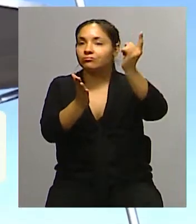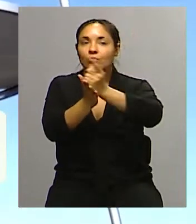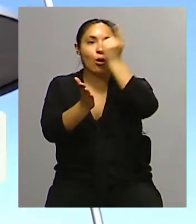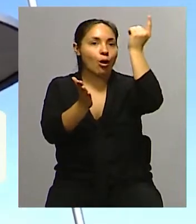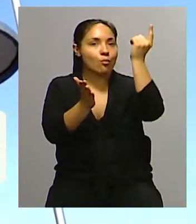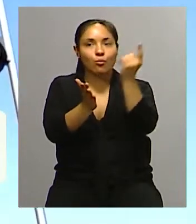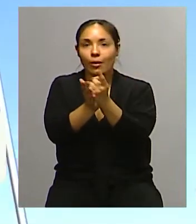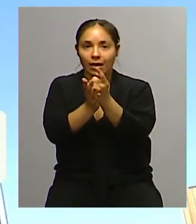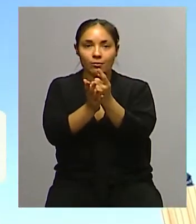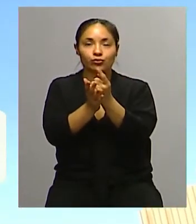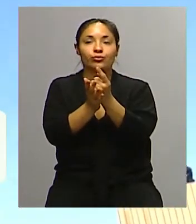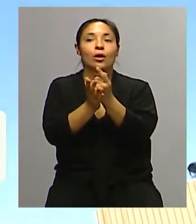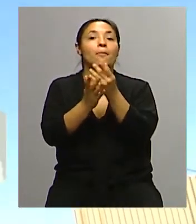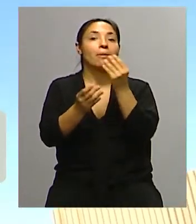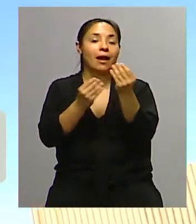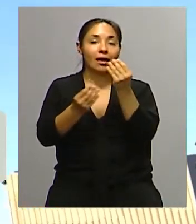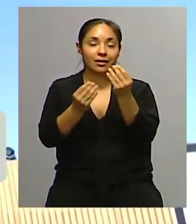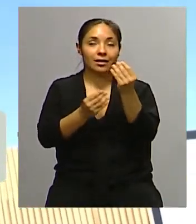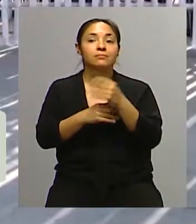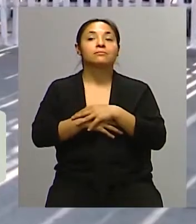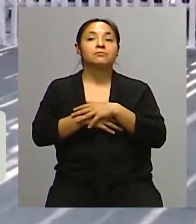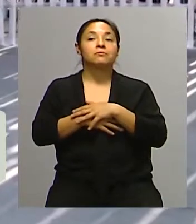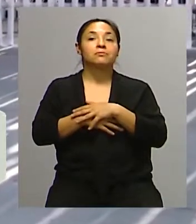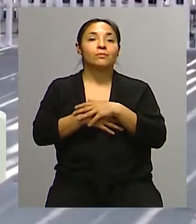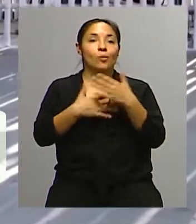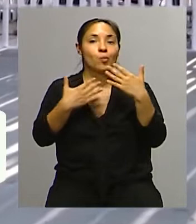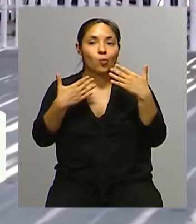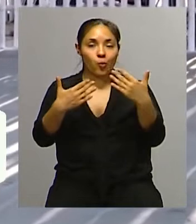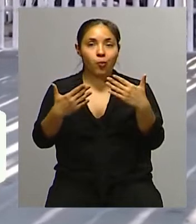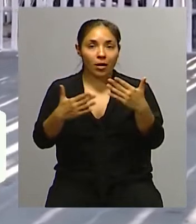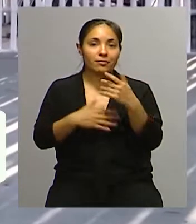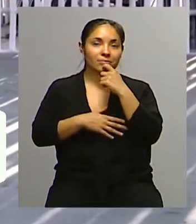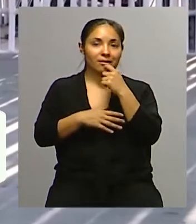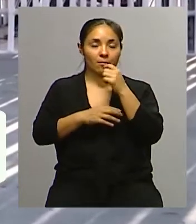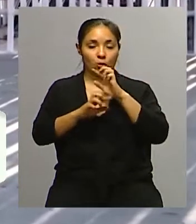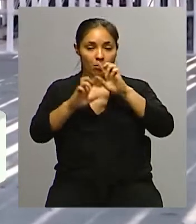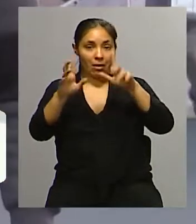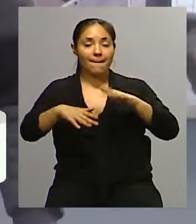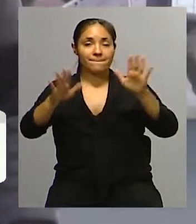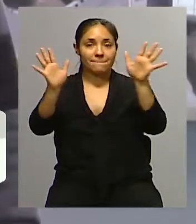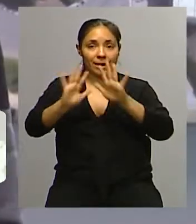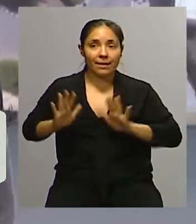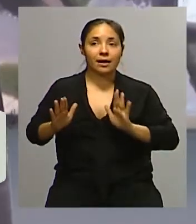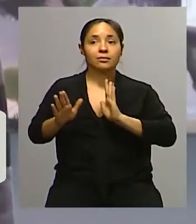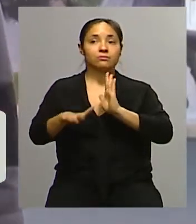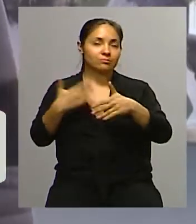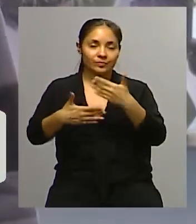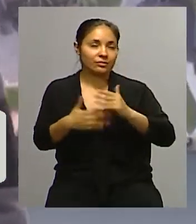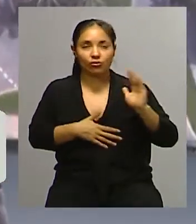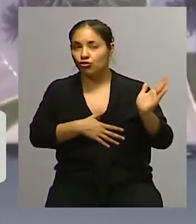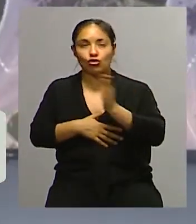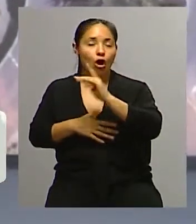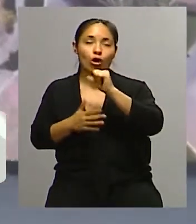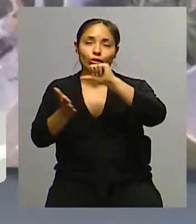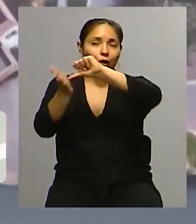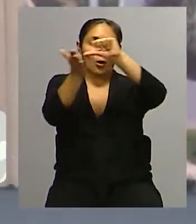para realmente poder cumplimentar con los parámetros o con los planes que necesitamos esbozar desde todos los estados y de